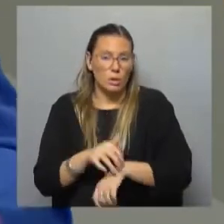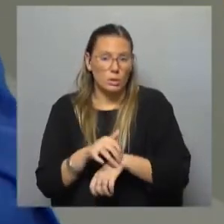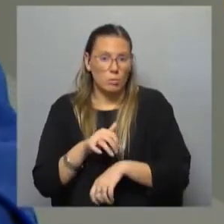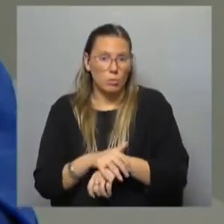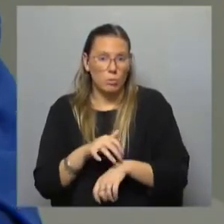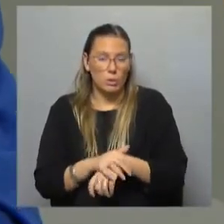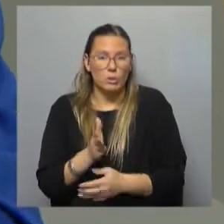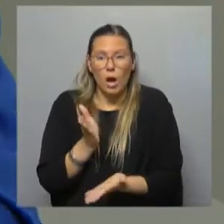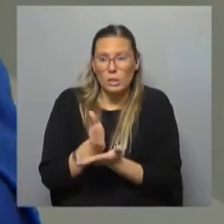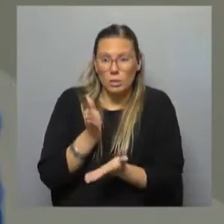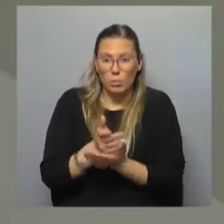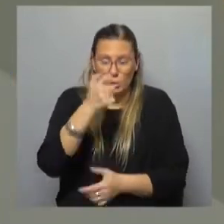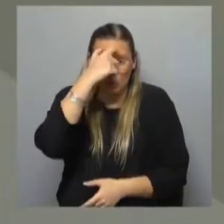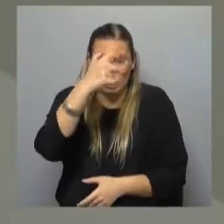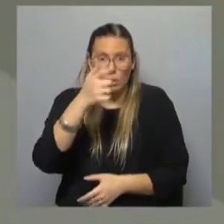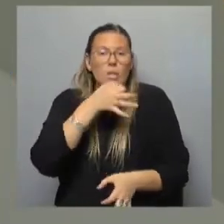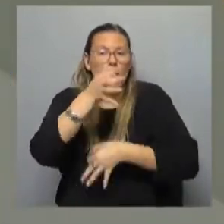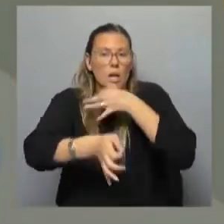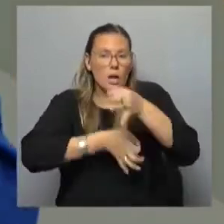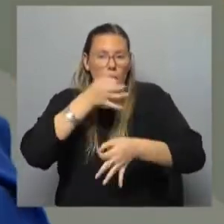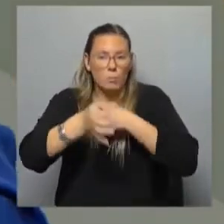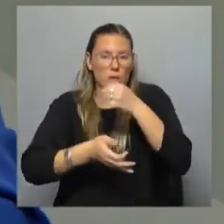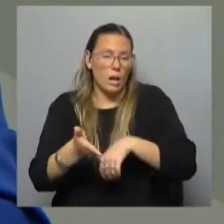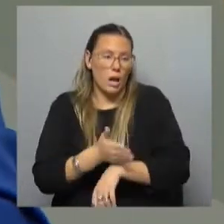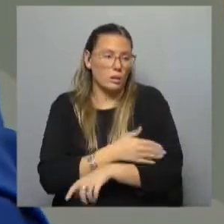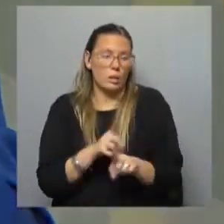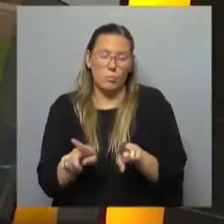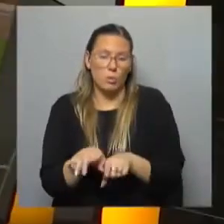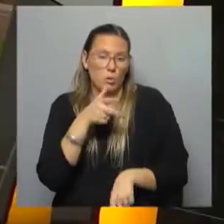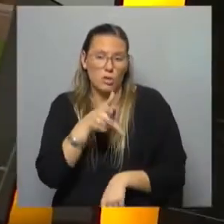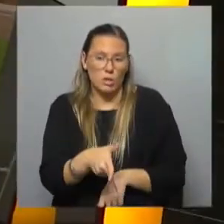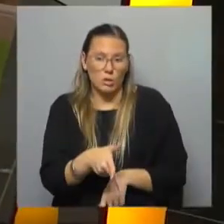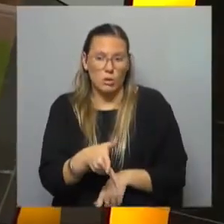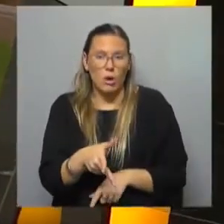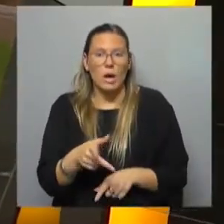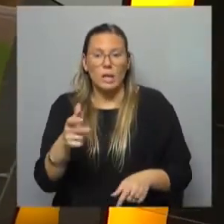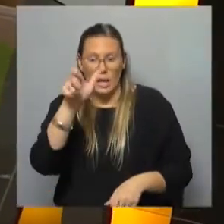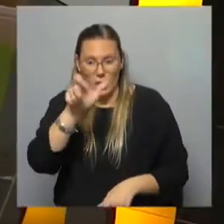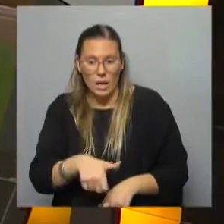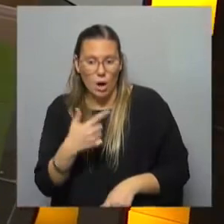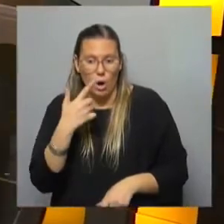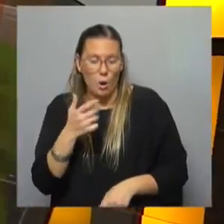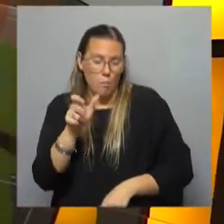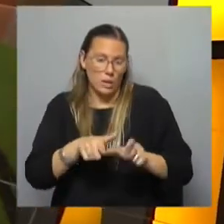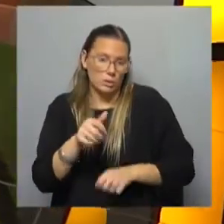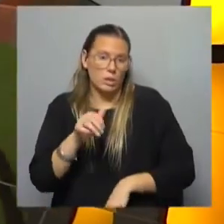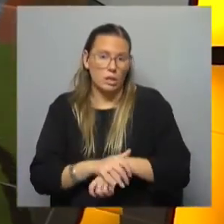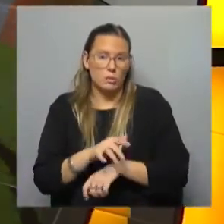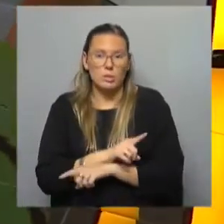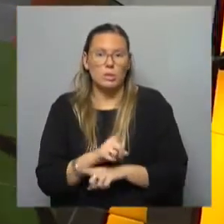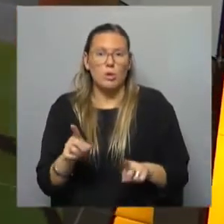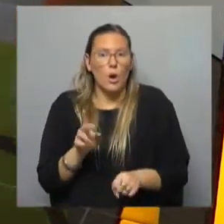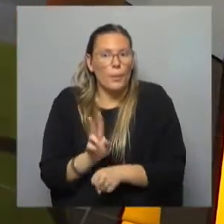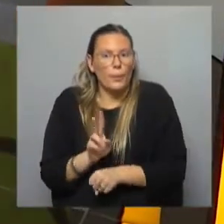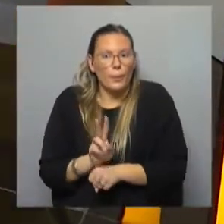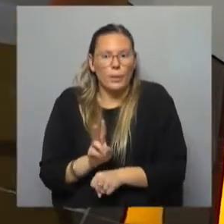de asesoramiento científico y de explicar esto que nos acaba de explicar DFEO en la nota, ¿no? Que la intervención humana, si no es absolutamente